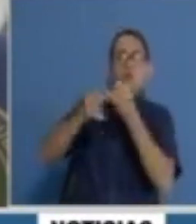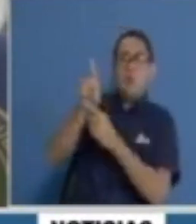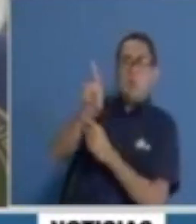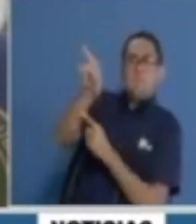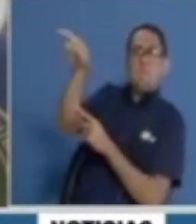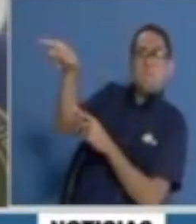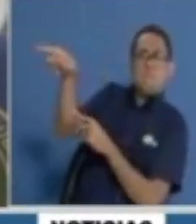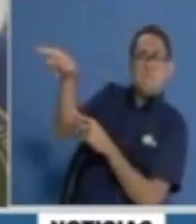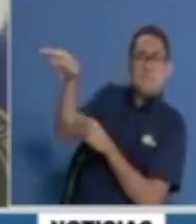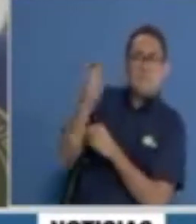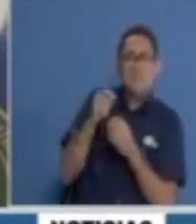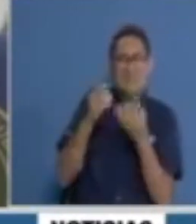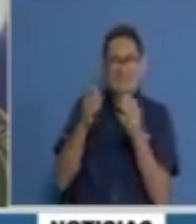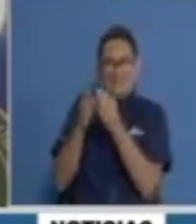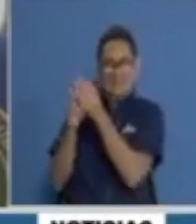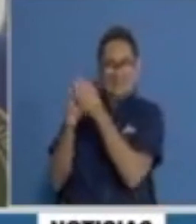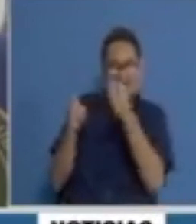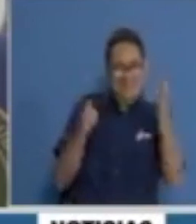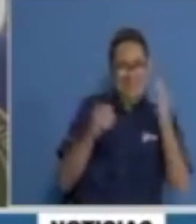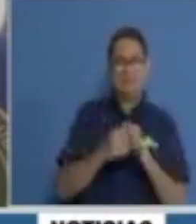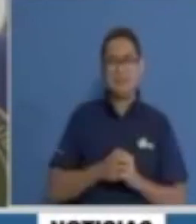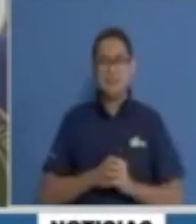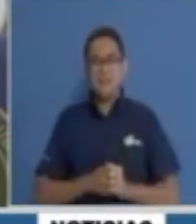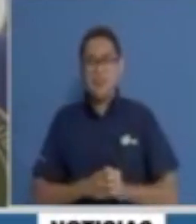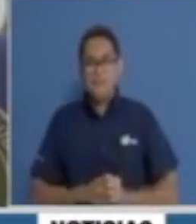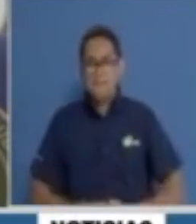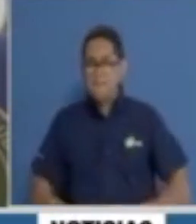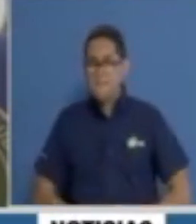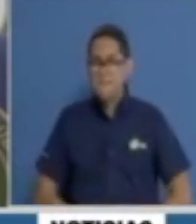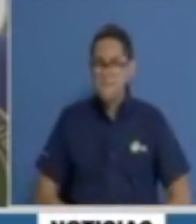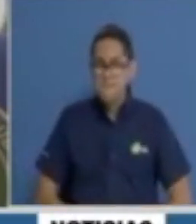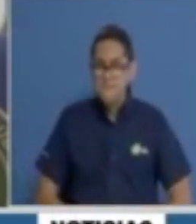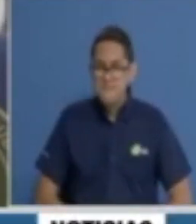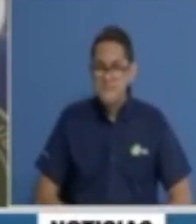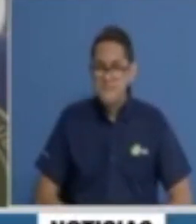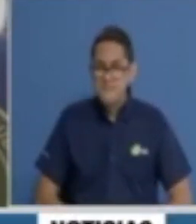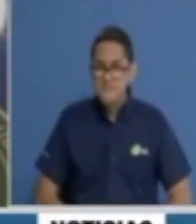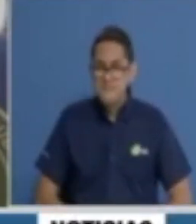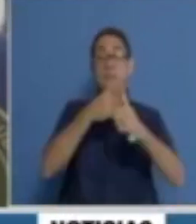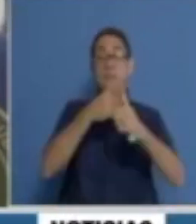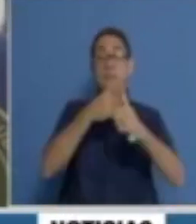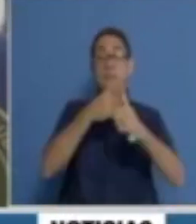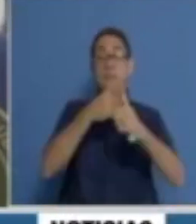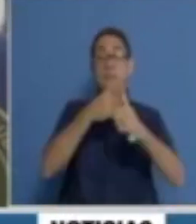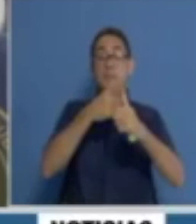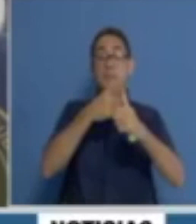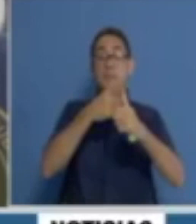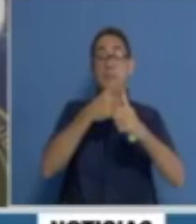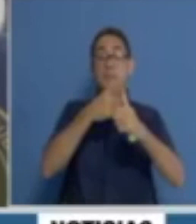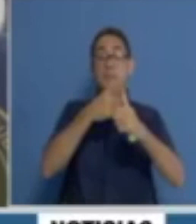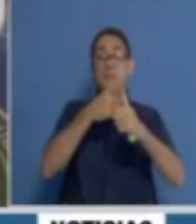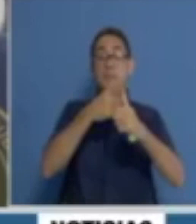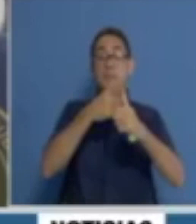regiones que se mantienen con números reproductivos efectivos por encima de 1 son Veraguas, Coclé,